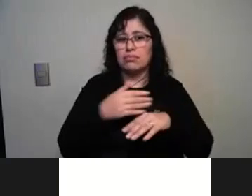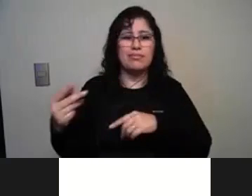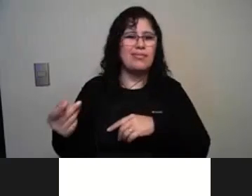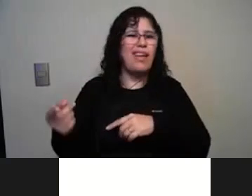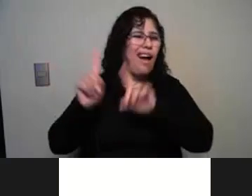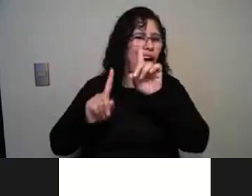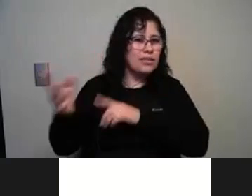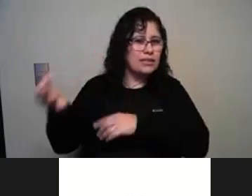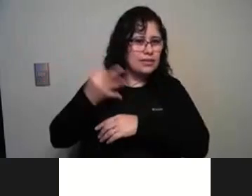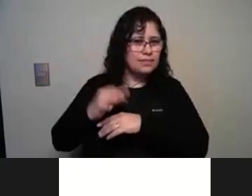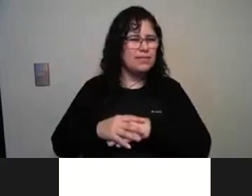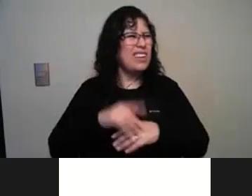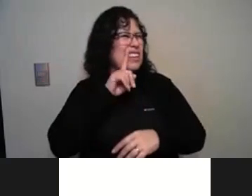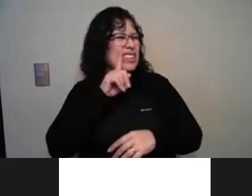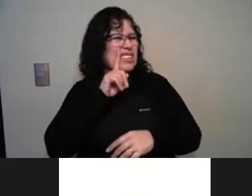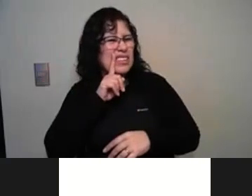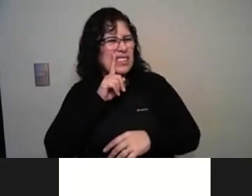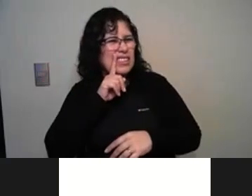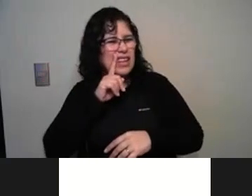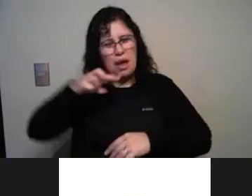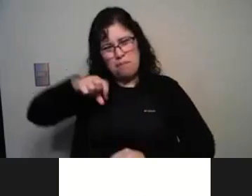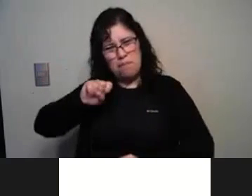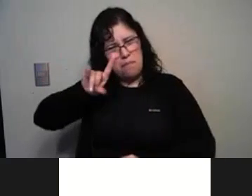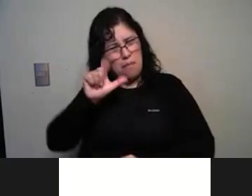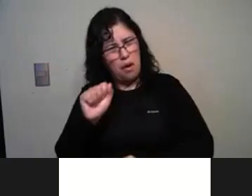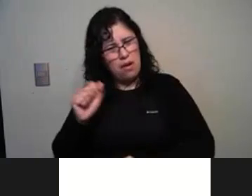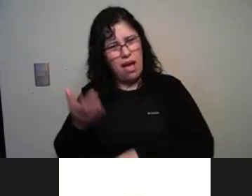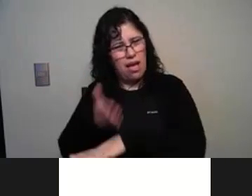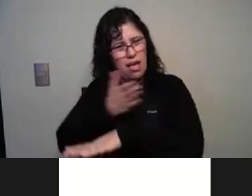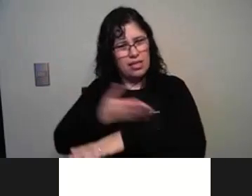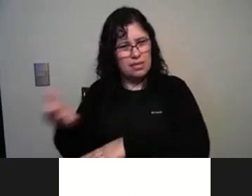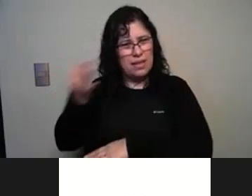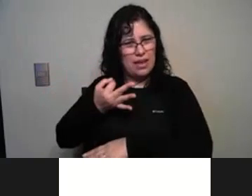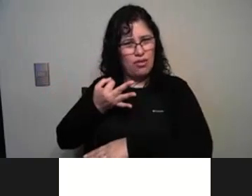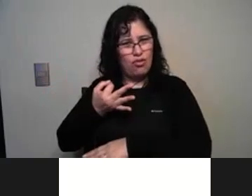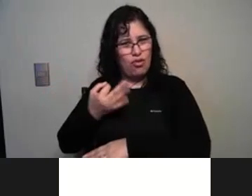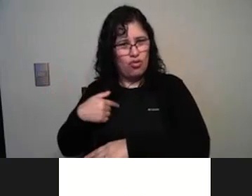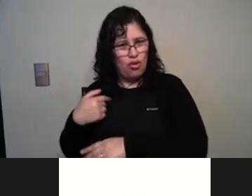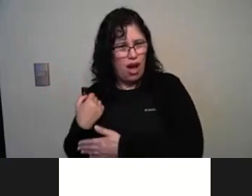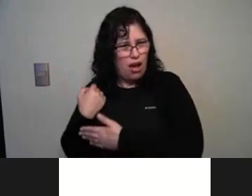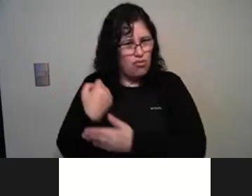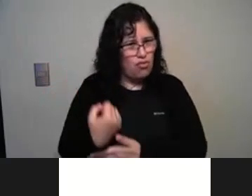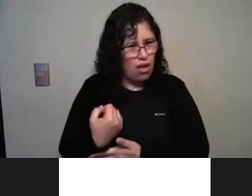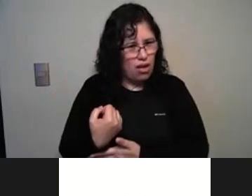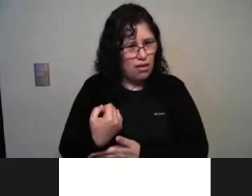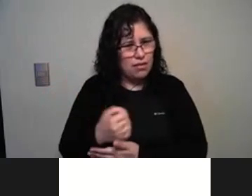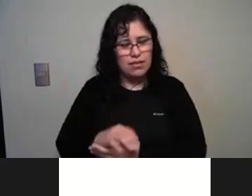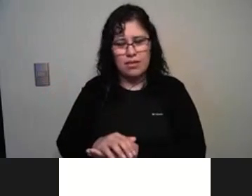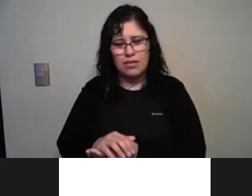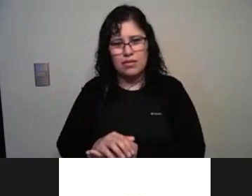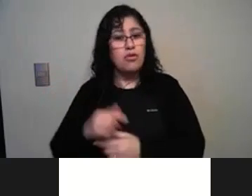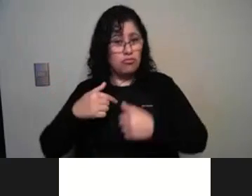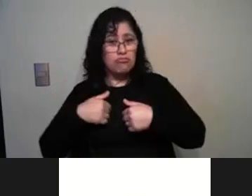ofreciendo? Doña Paula, me parece. ¿O no? Sí, sí, Eh, profe, no, no hay